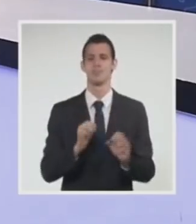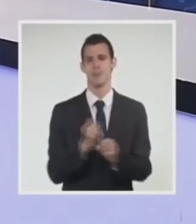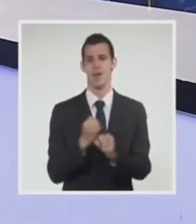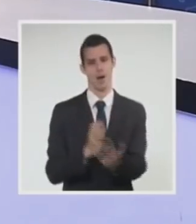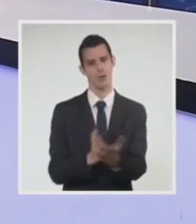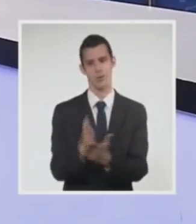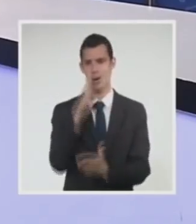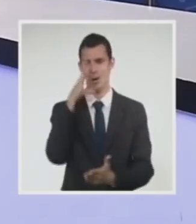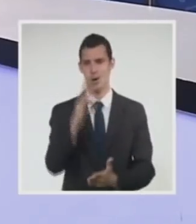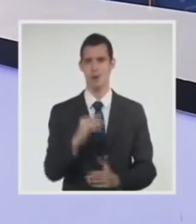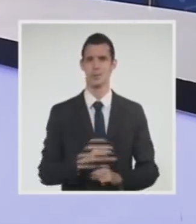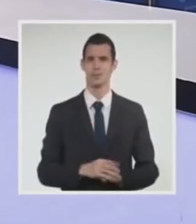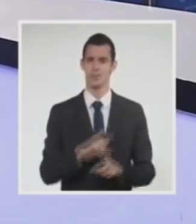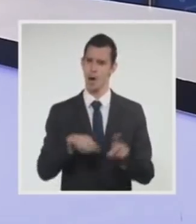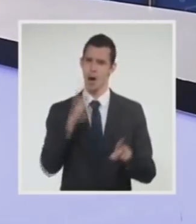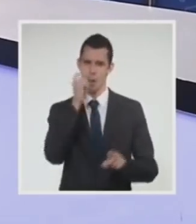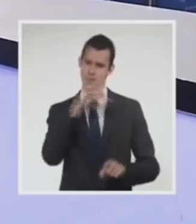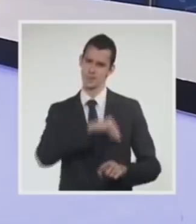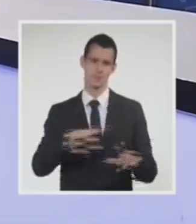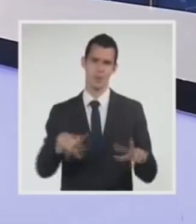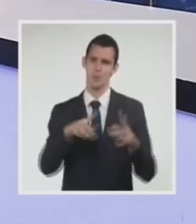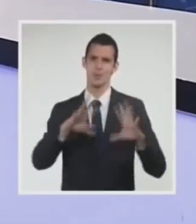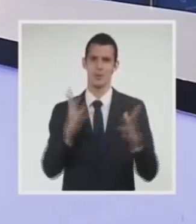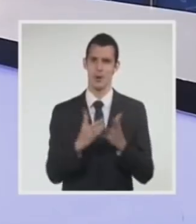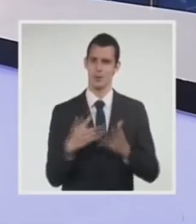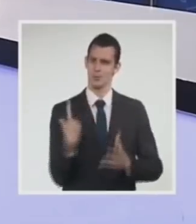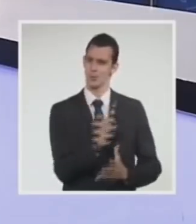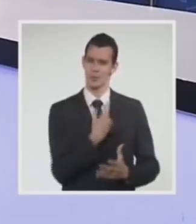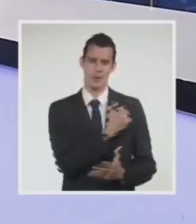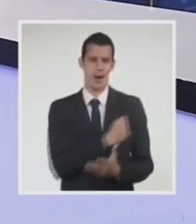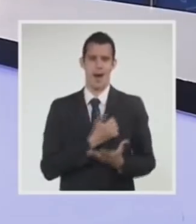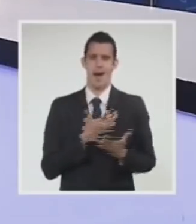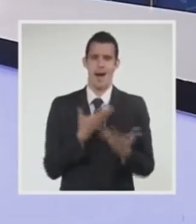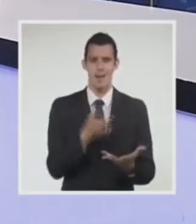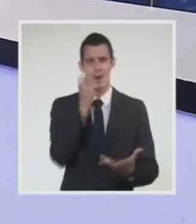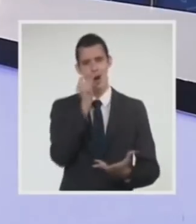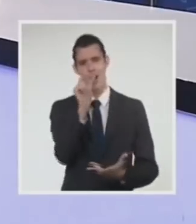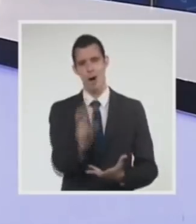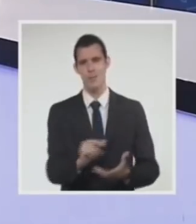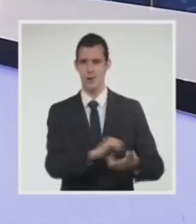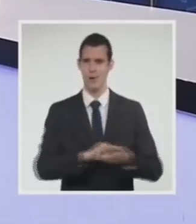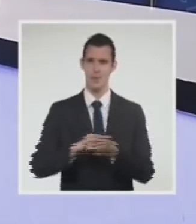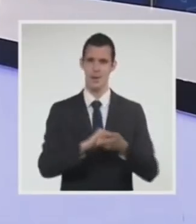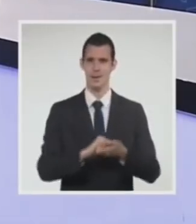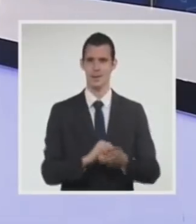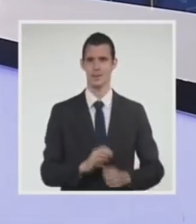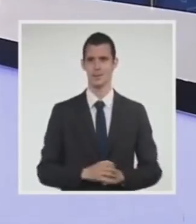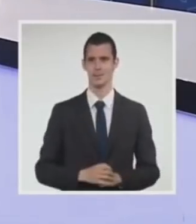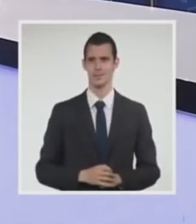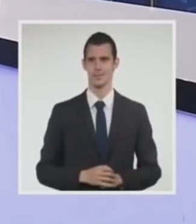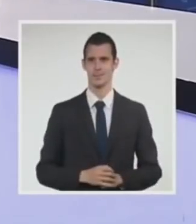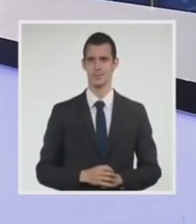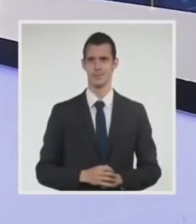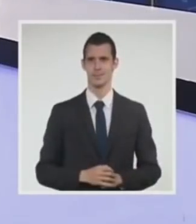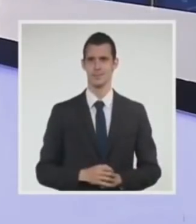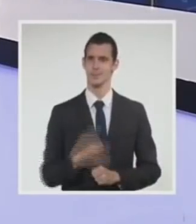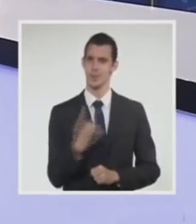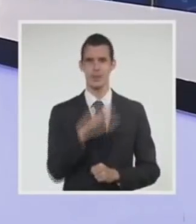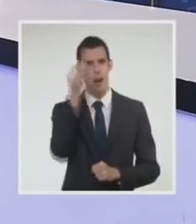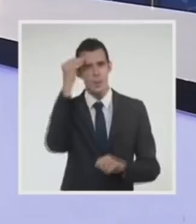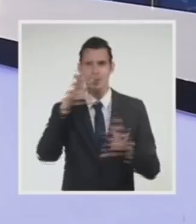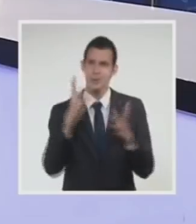que cumplida y el cariño de todos sus compañeros, sobre todo los que de él nos sentimos sus